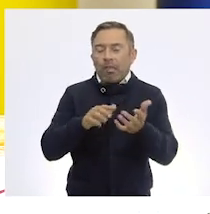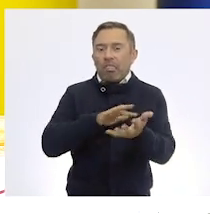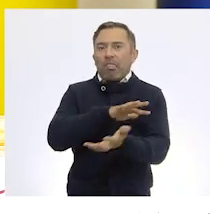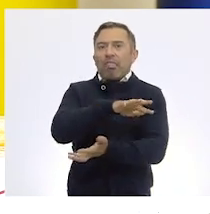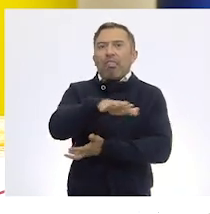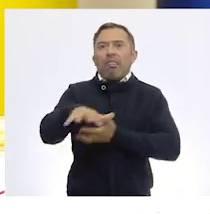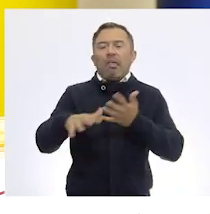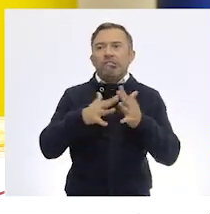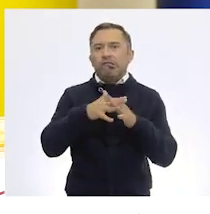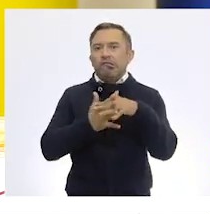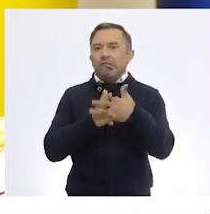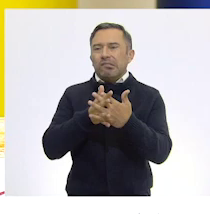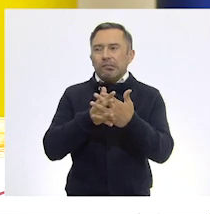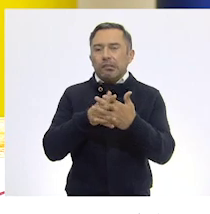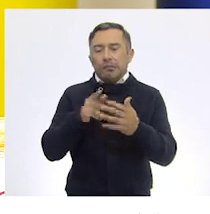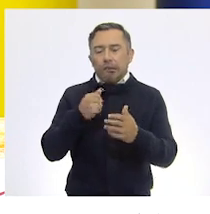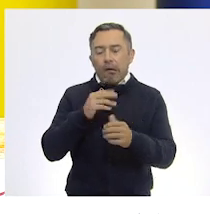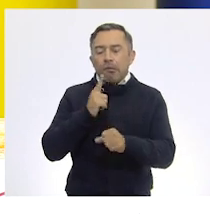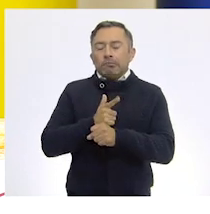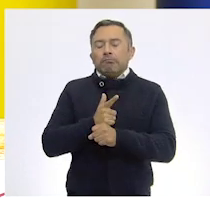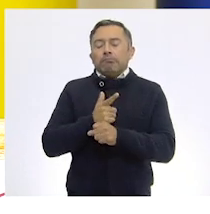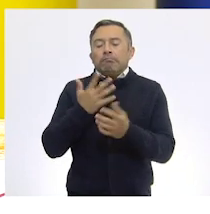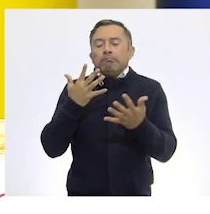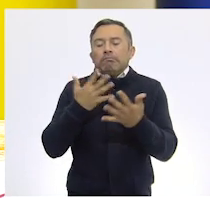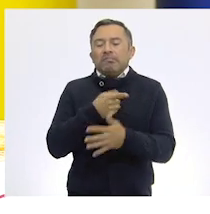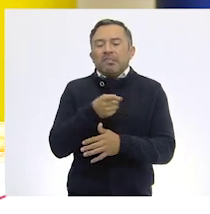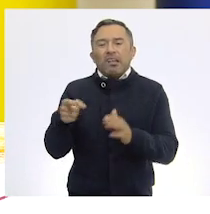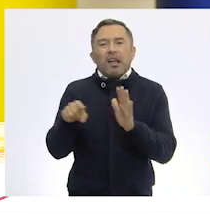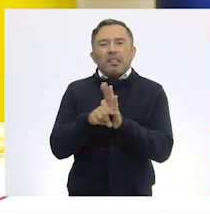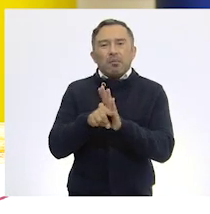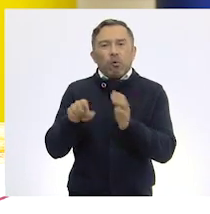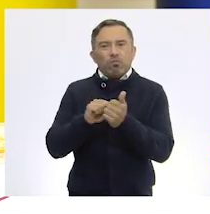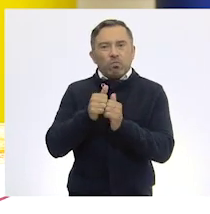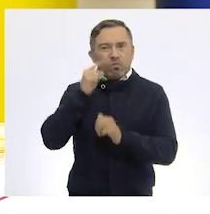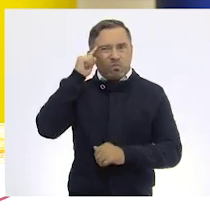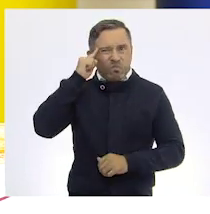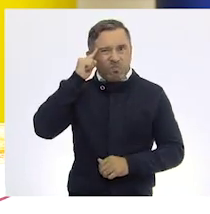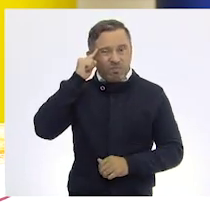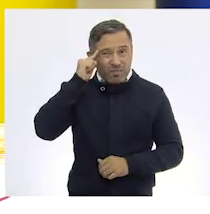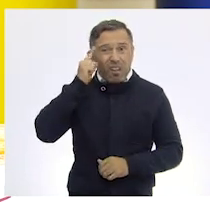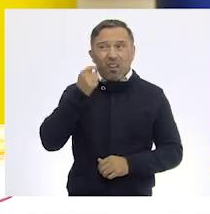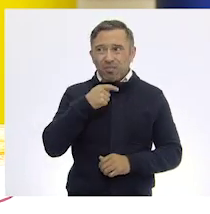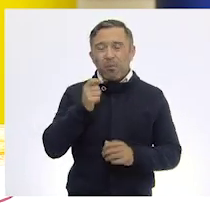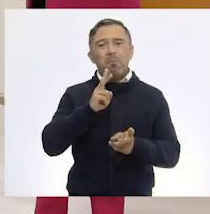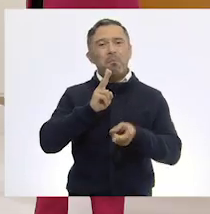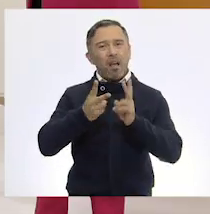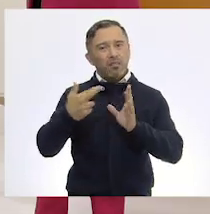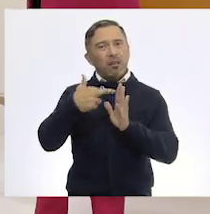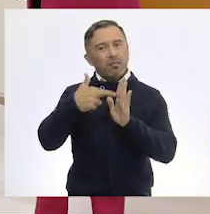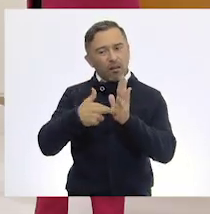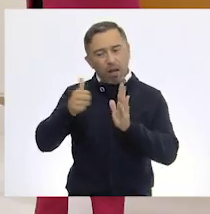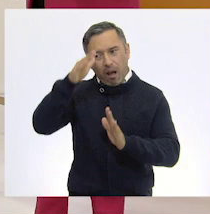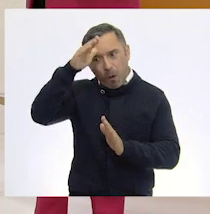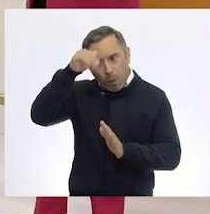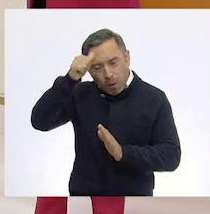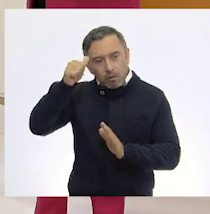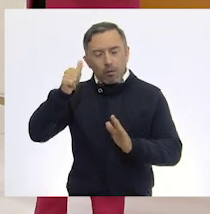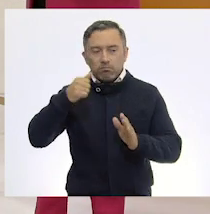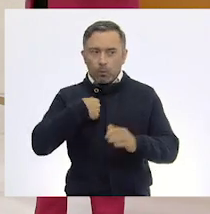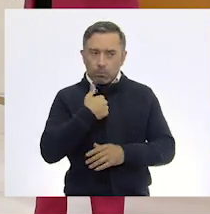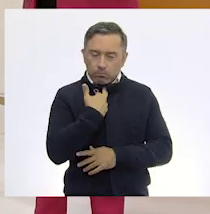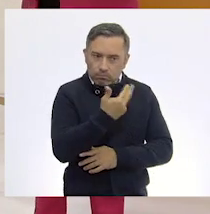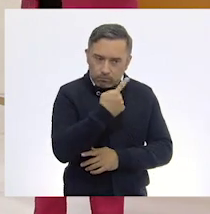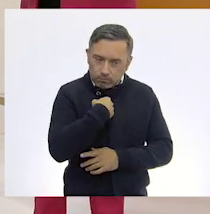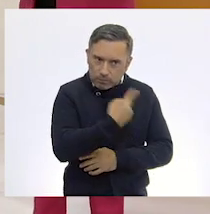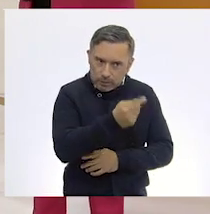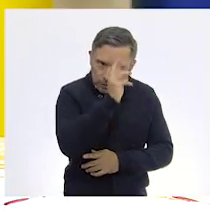impacto negativo y reflexionó para establecer acuerdos de respeto y protección a los demás. A mí no me hubiera gustado